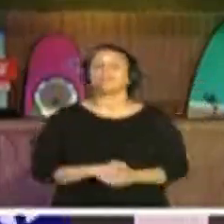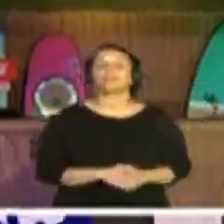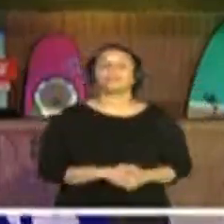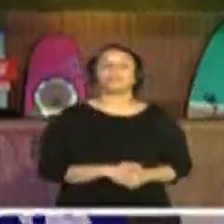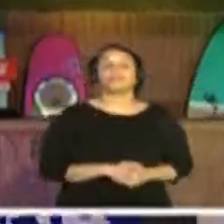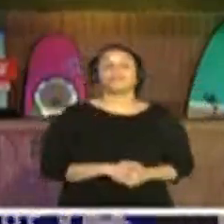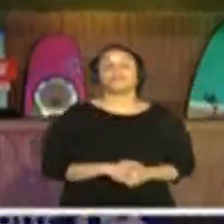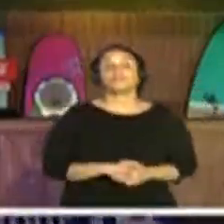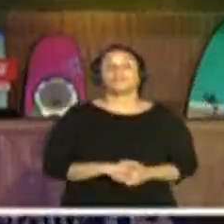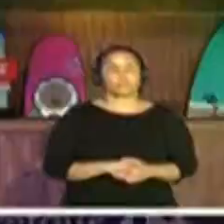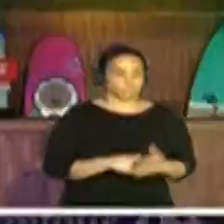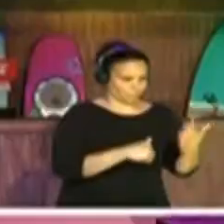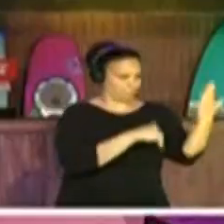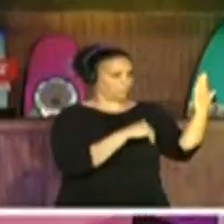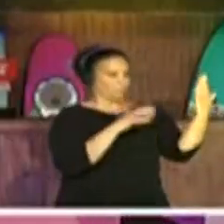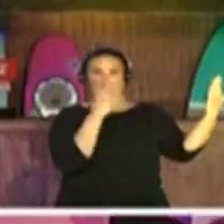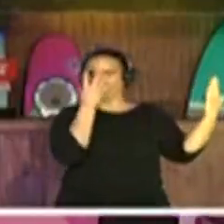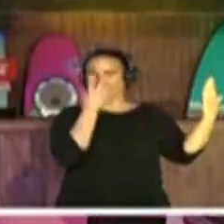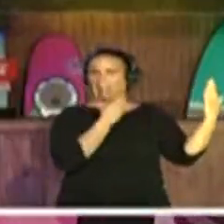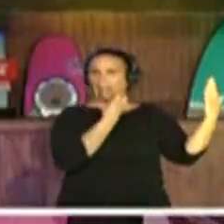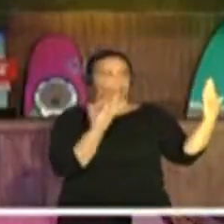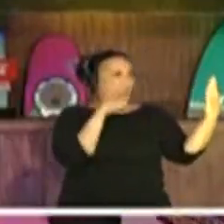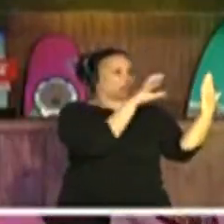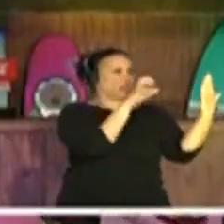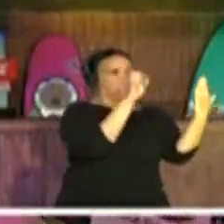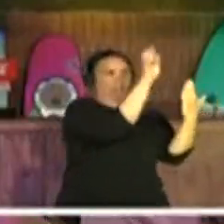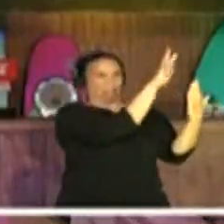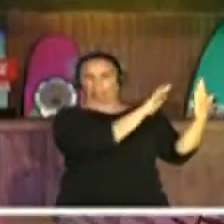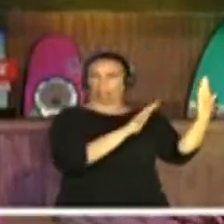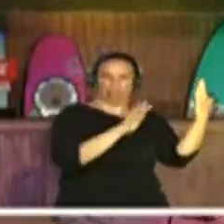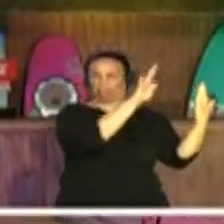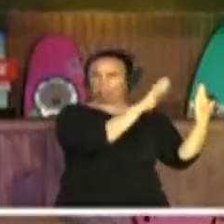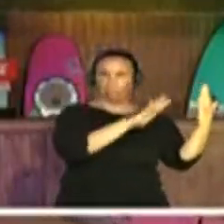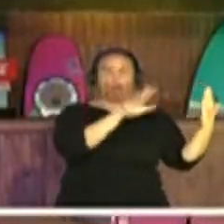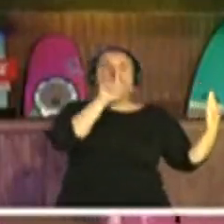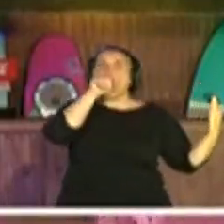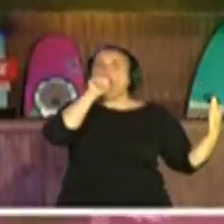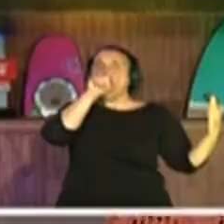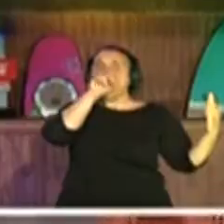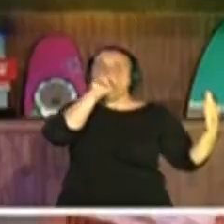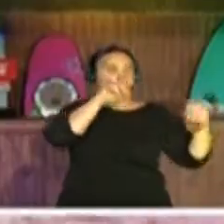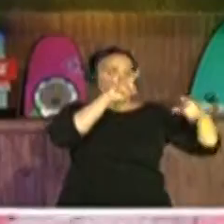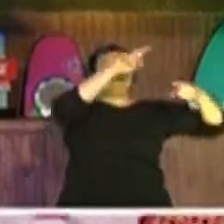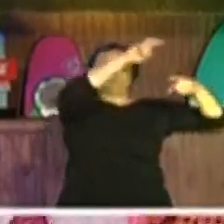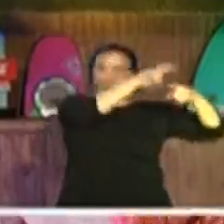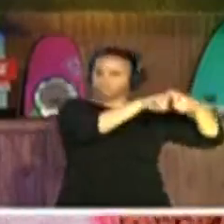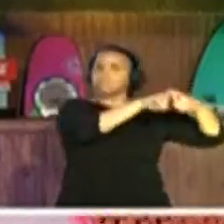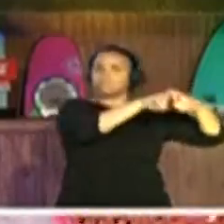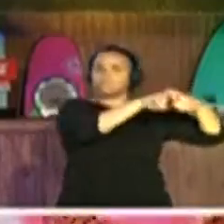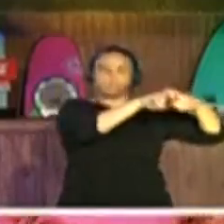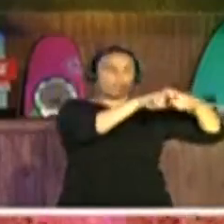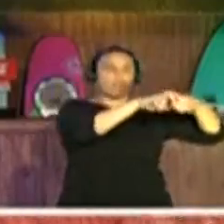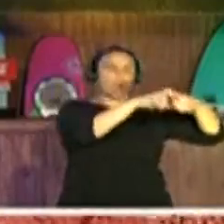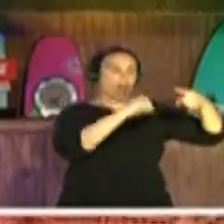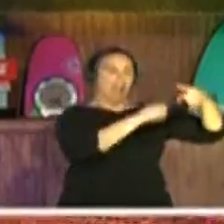En medio de una calavera, en un fondo transversal, un loro en la quijada, cagando